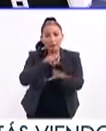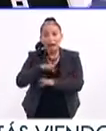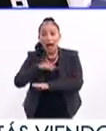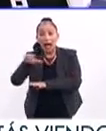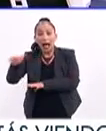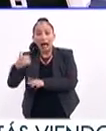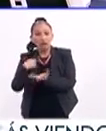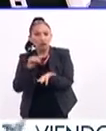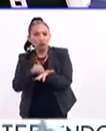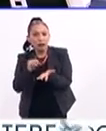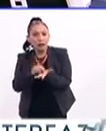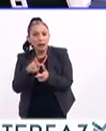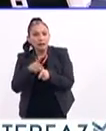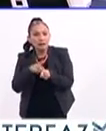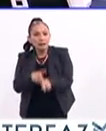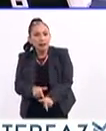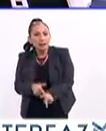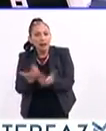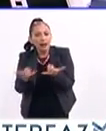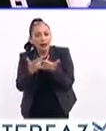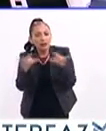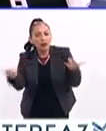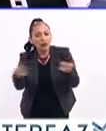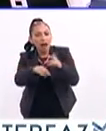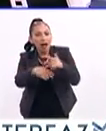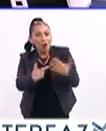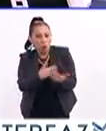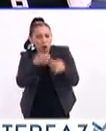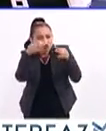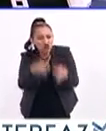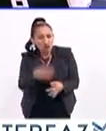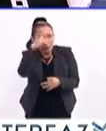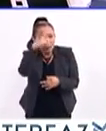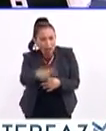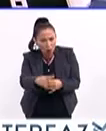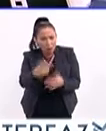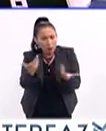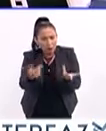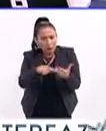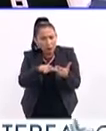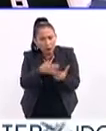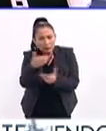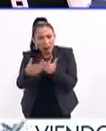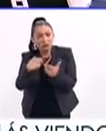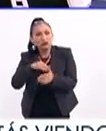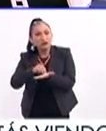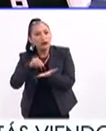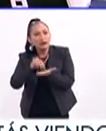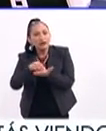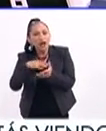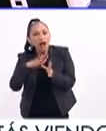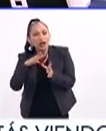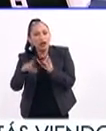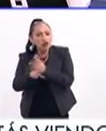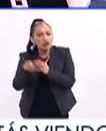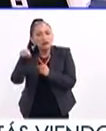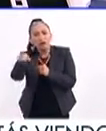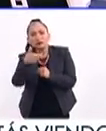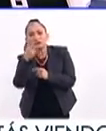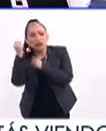esta subsistencia de nuestras raíces orgullosamente mexicanas, que conservamos muchas piezas,